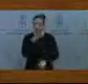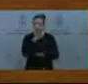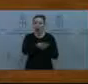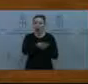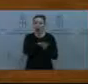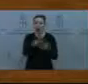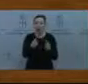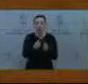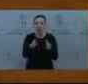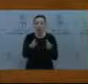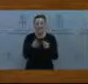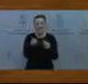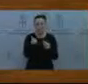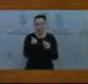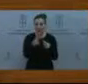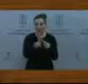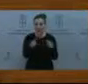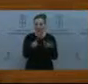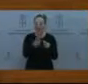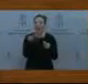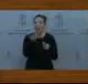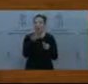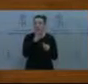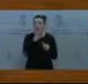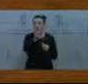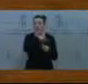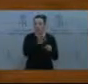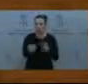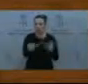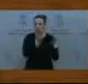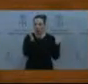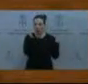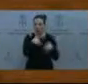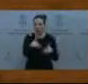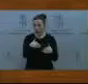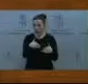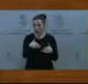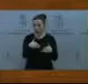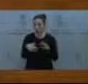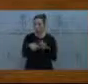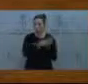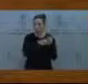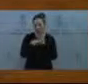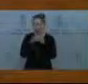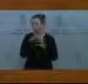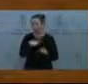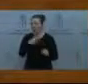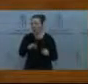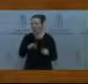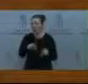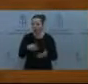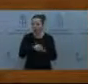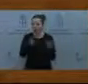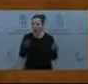tenían preparada una red para que pudiese ser ambivalente y las familias pudiesen elegir, al igual que lo